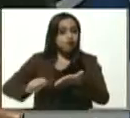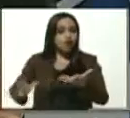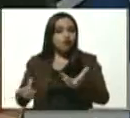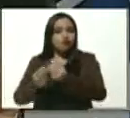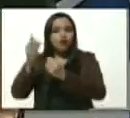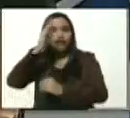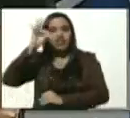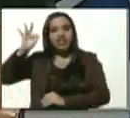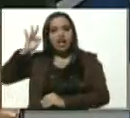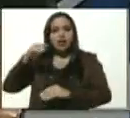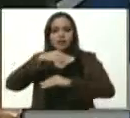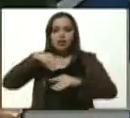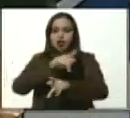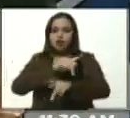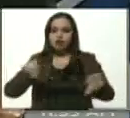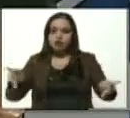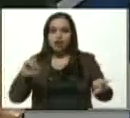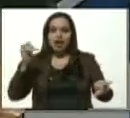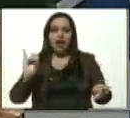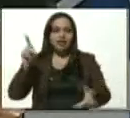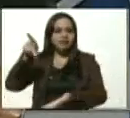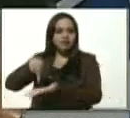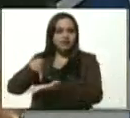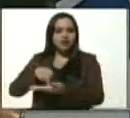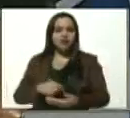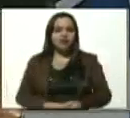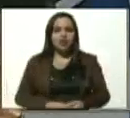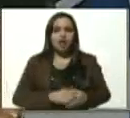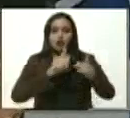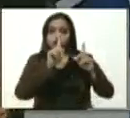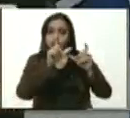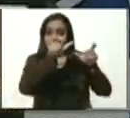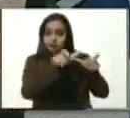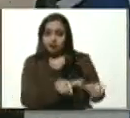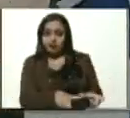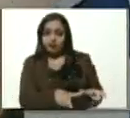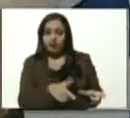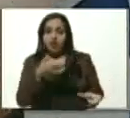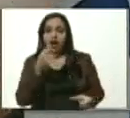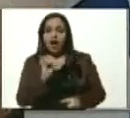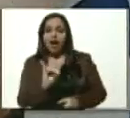sentido. Y uno de los ciudadanos, quiero destacar, fue sorprendido por la policía